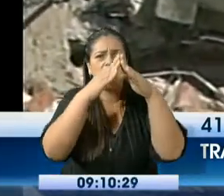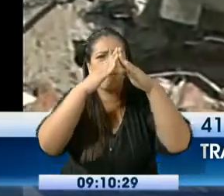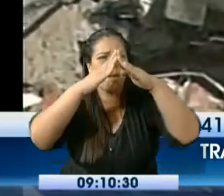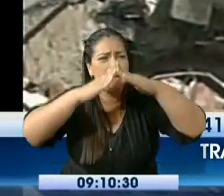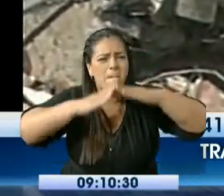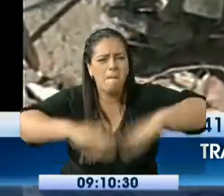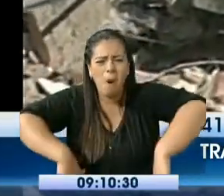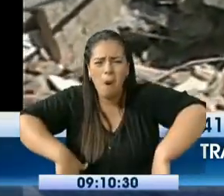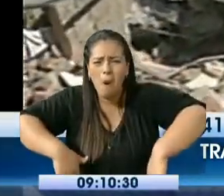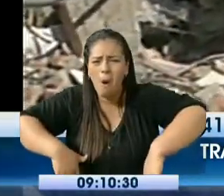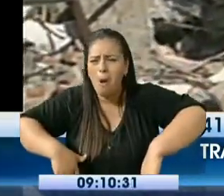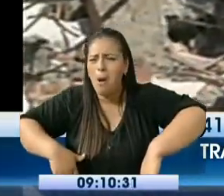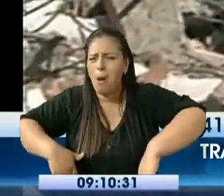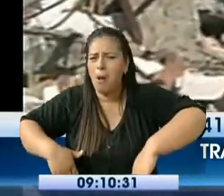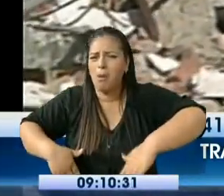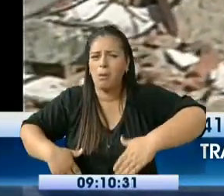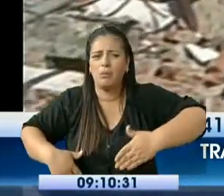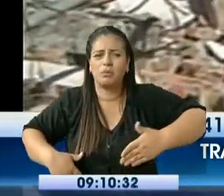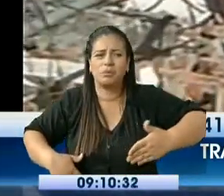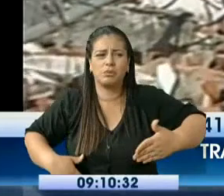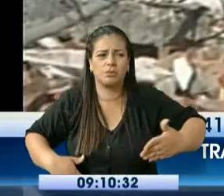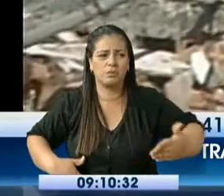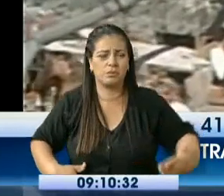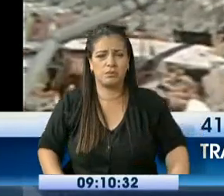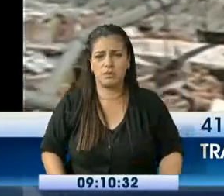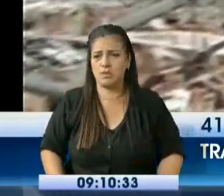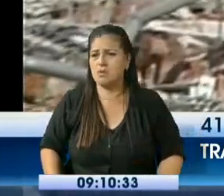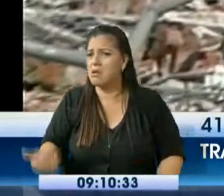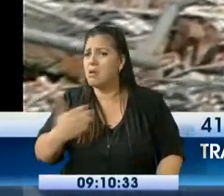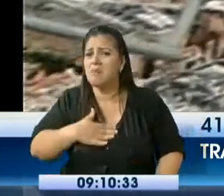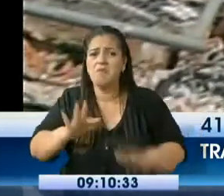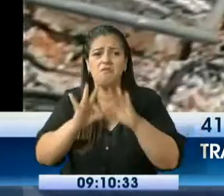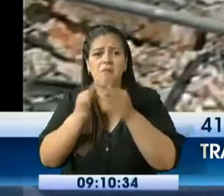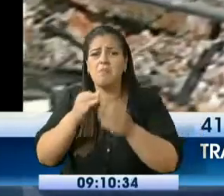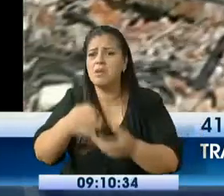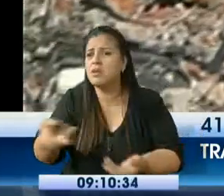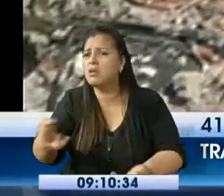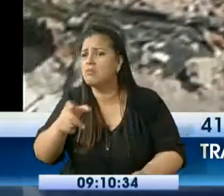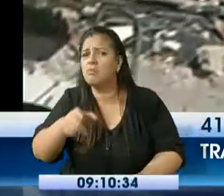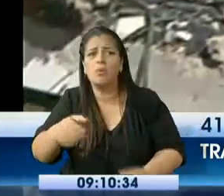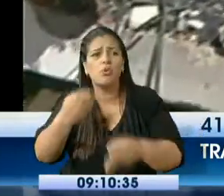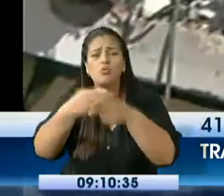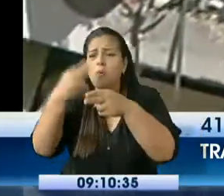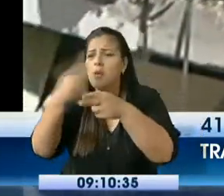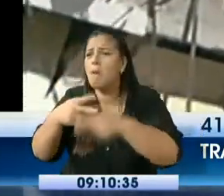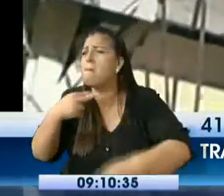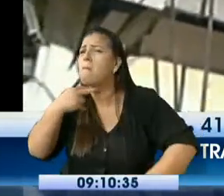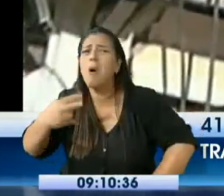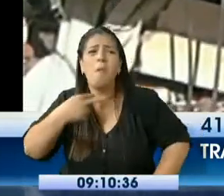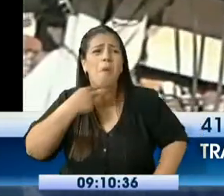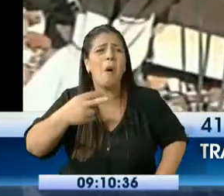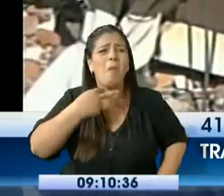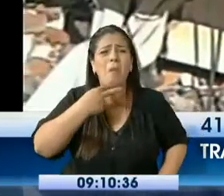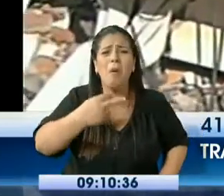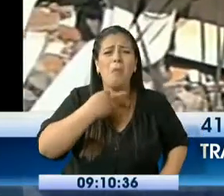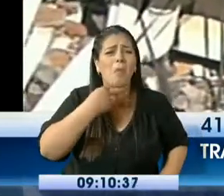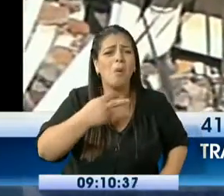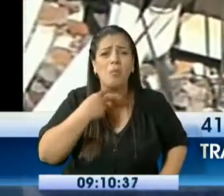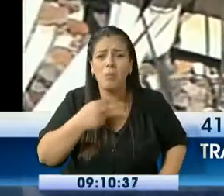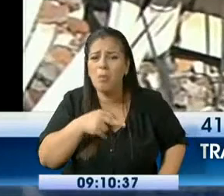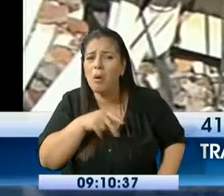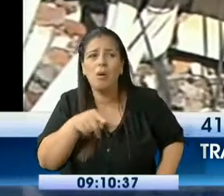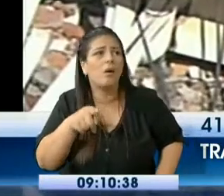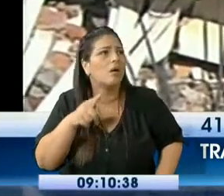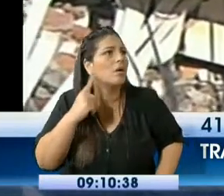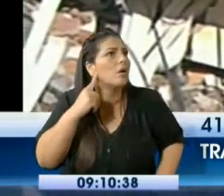derrumbada totalmente, pues empecé a llamarlos y con vecinos que acá que nos ayudaron pudimos